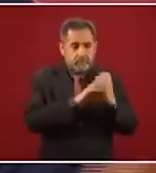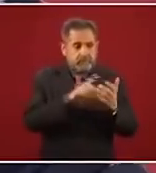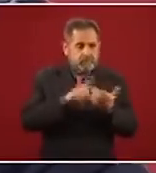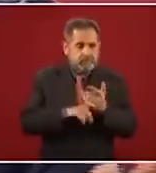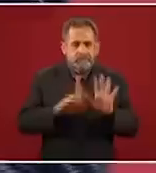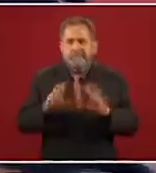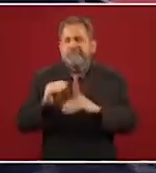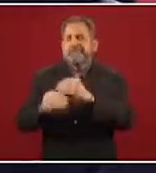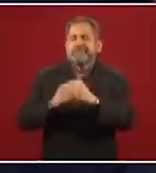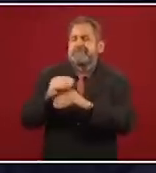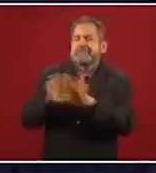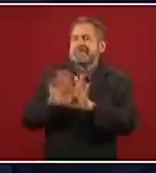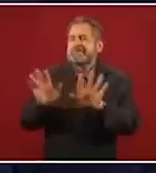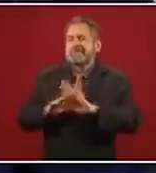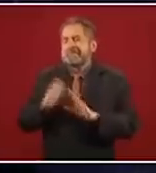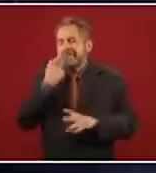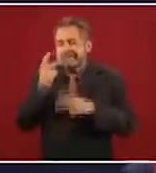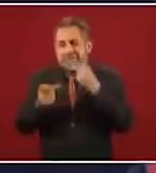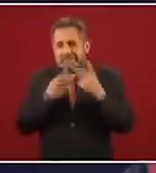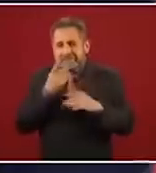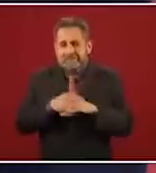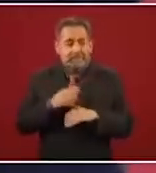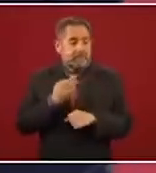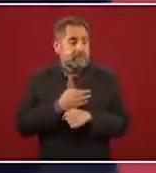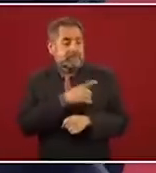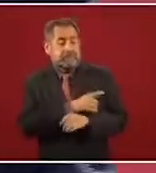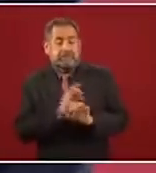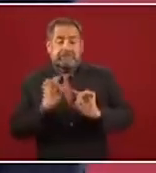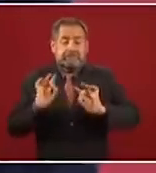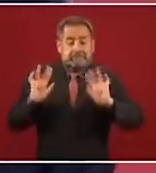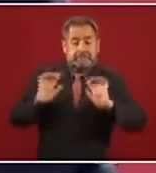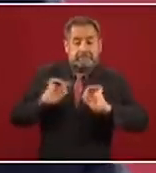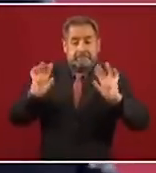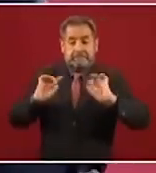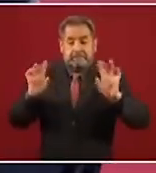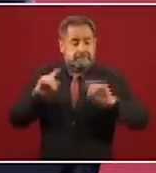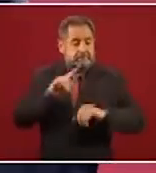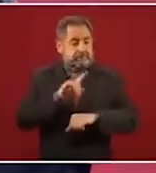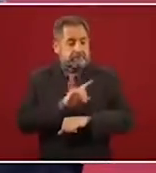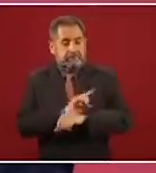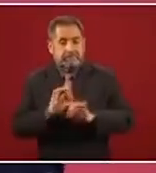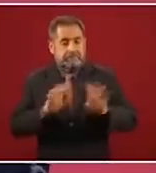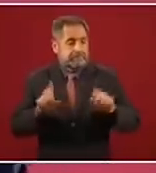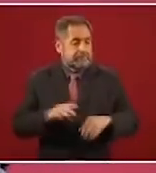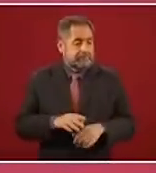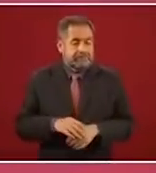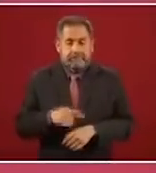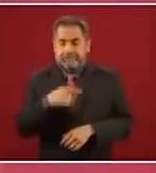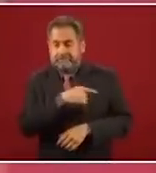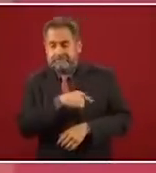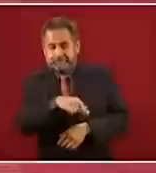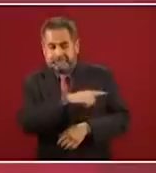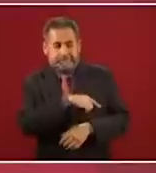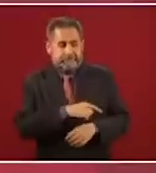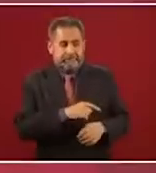me quiero meter en eso, porque andan muy sensibles, los traen la piel muy